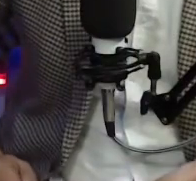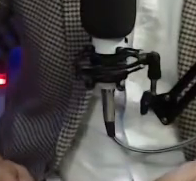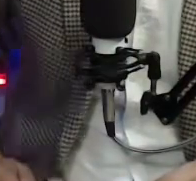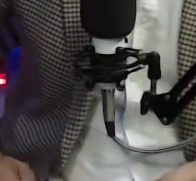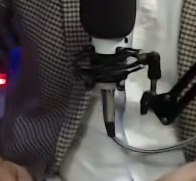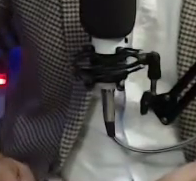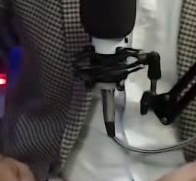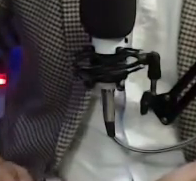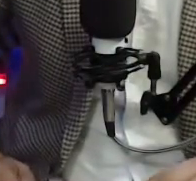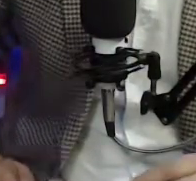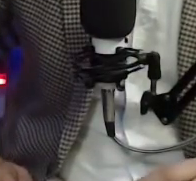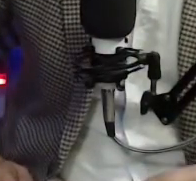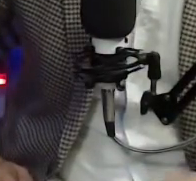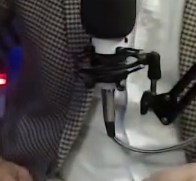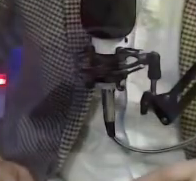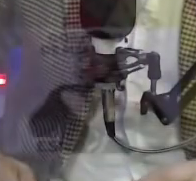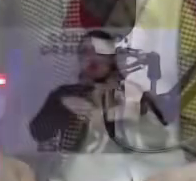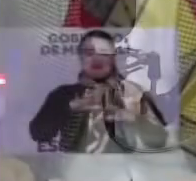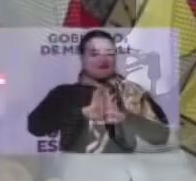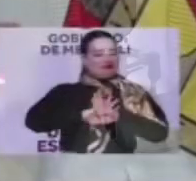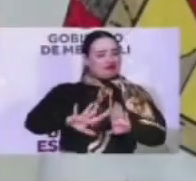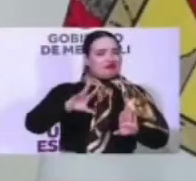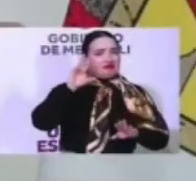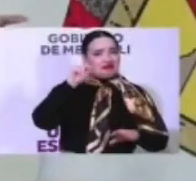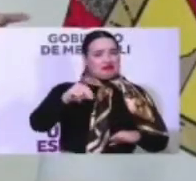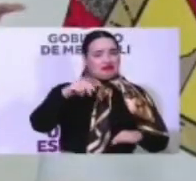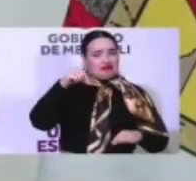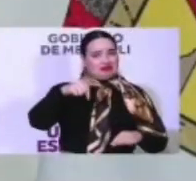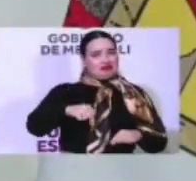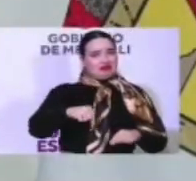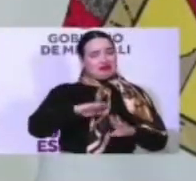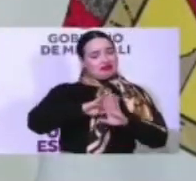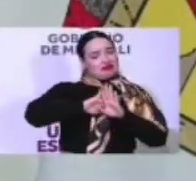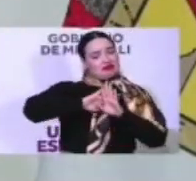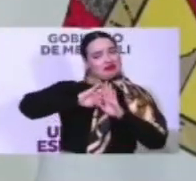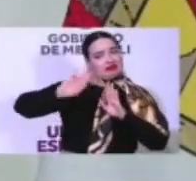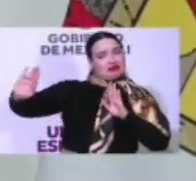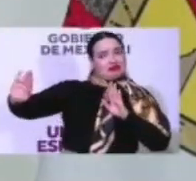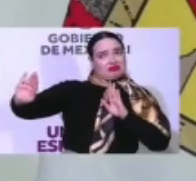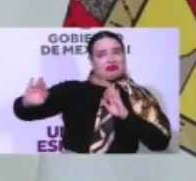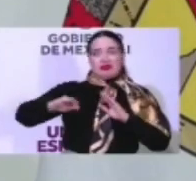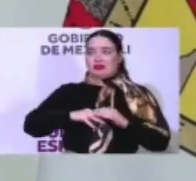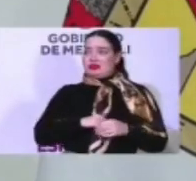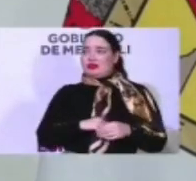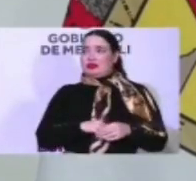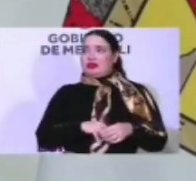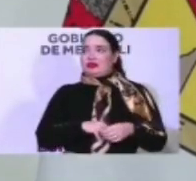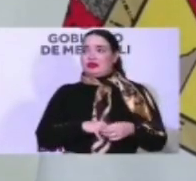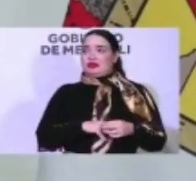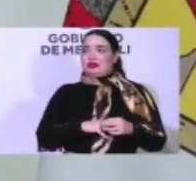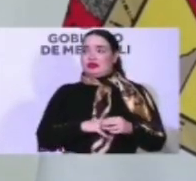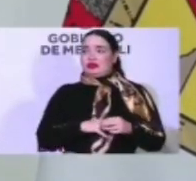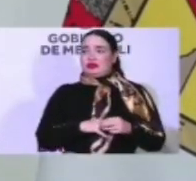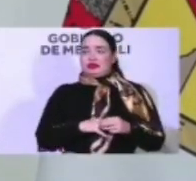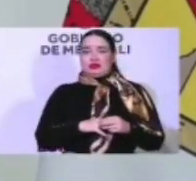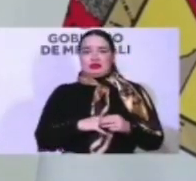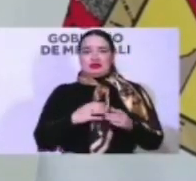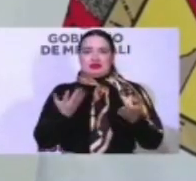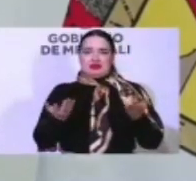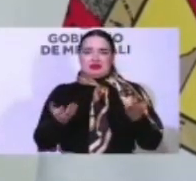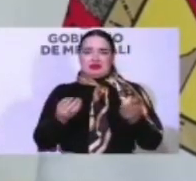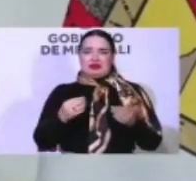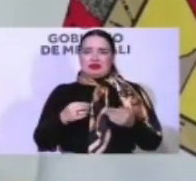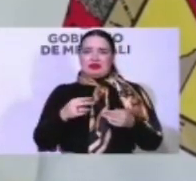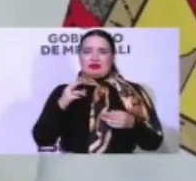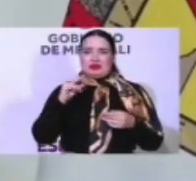al tema del narcotráfico. El aspecto económico. Vamos a privilegiar el aspecto económico. Además, quiero que quede claro, no